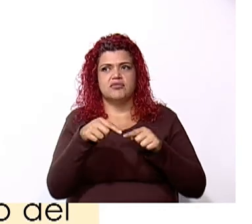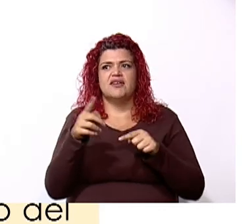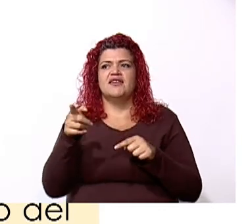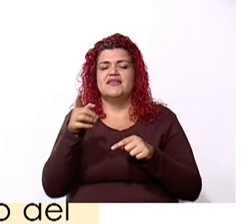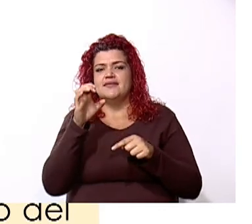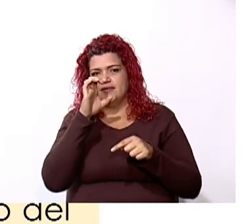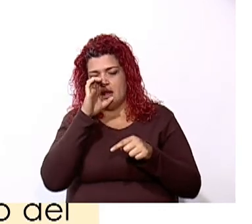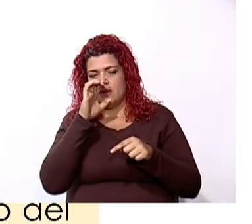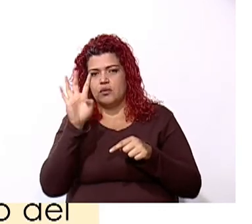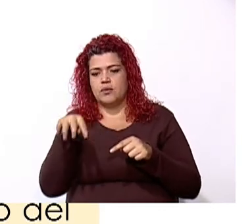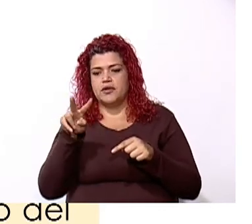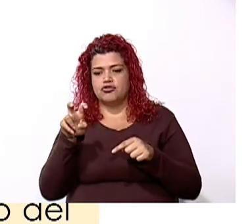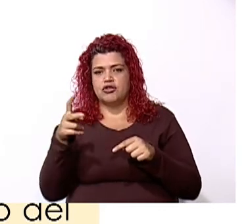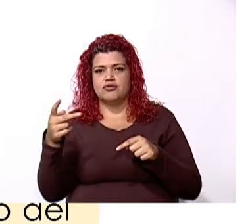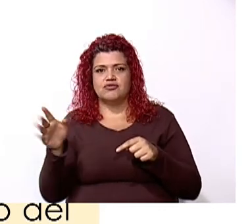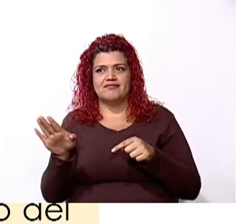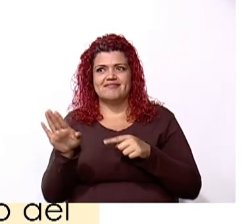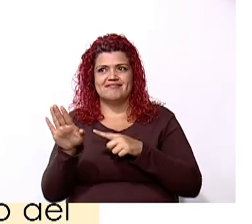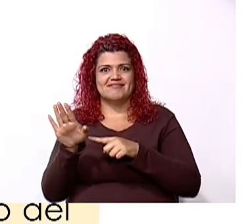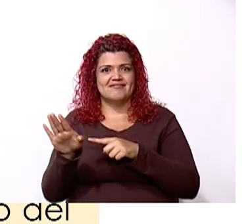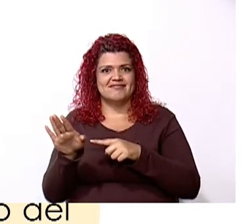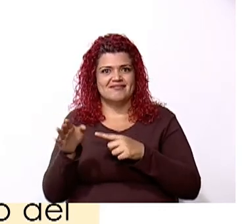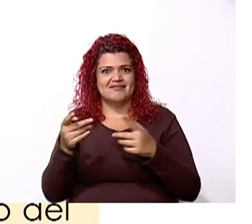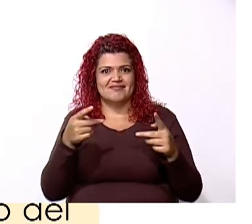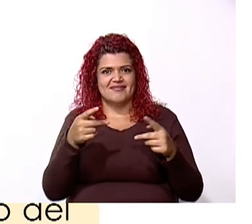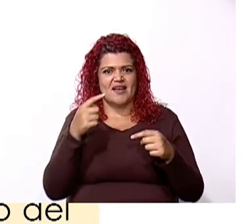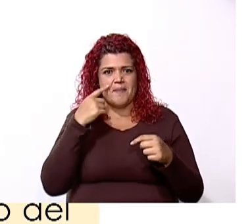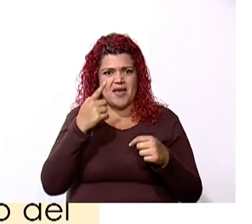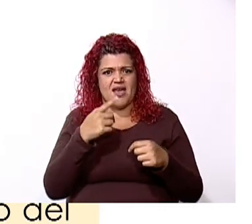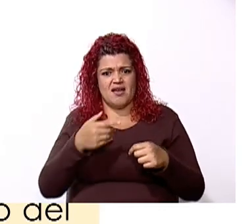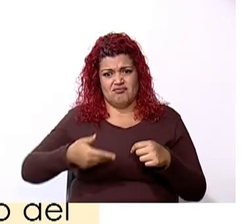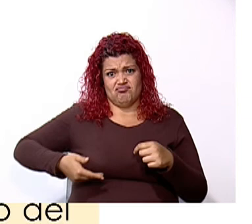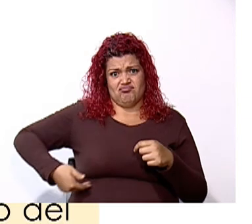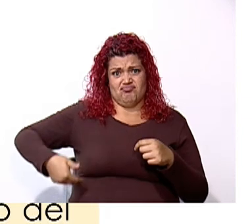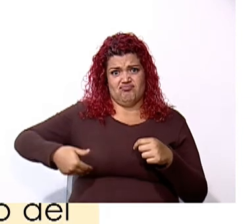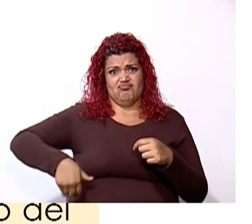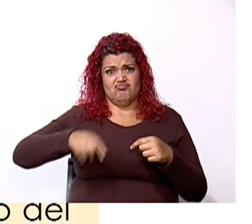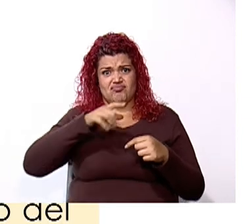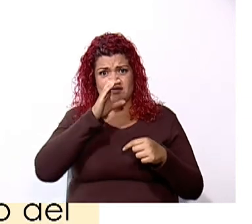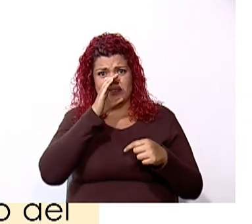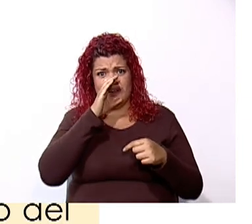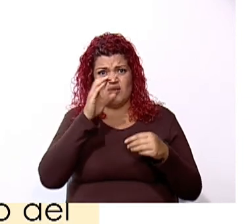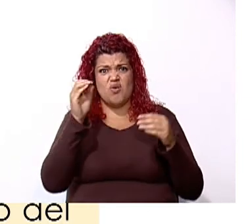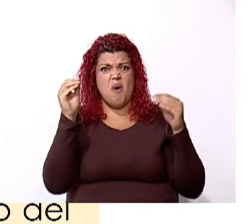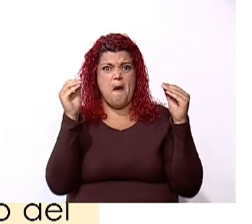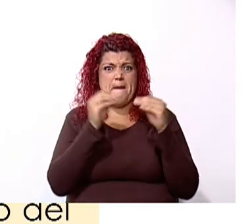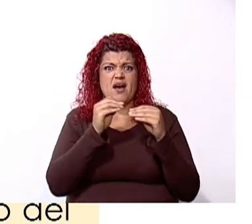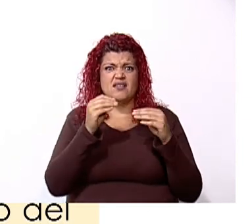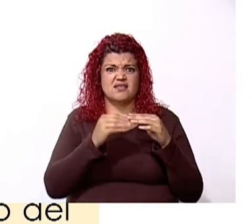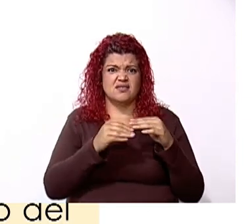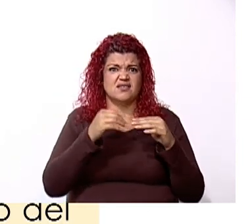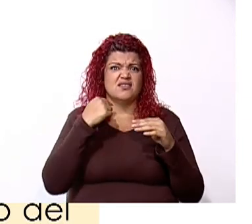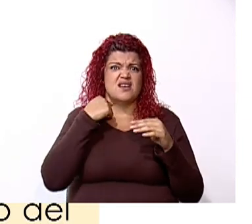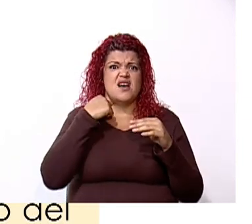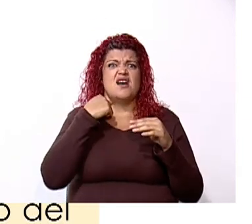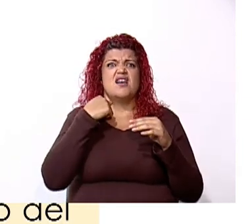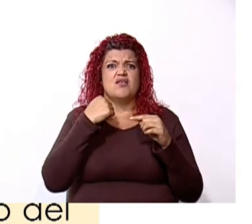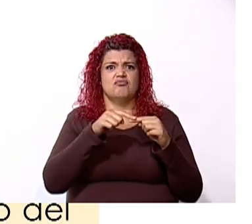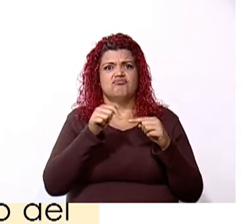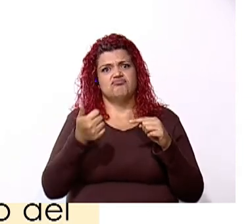decir esto? Que la costilla de cerdo es más cara que el bistec de